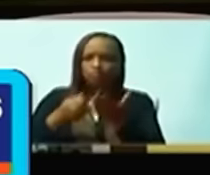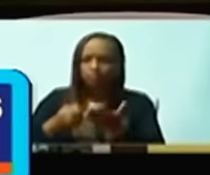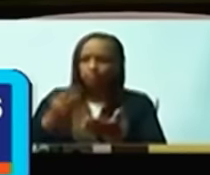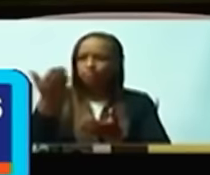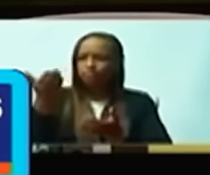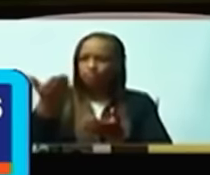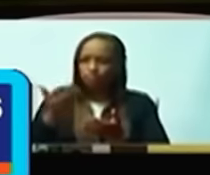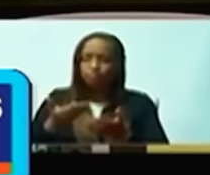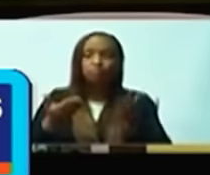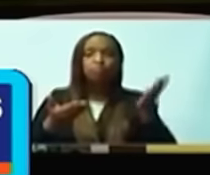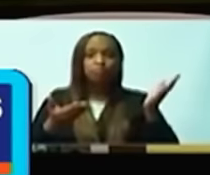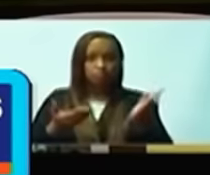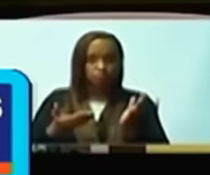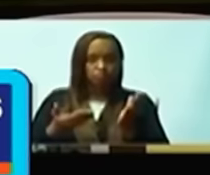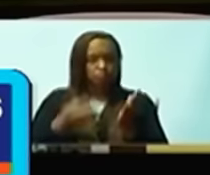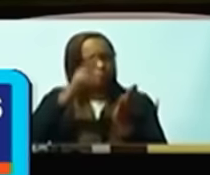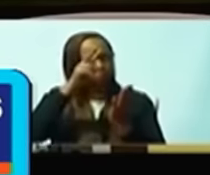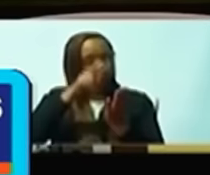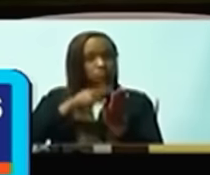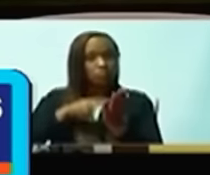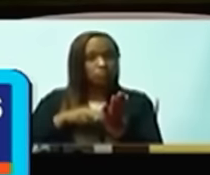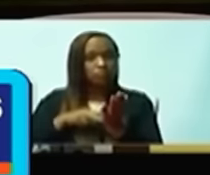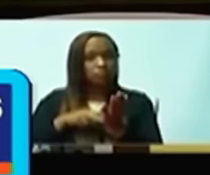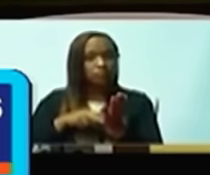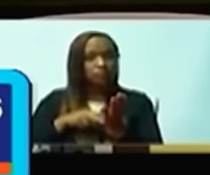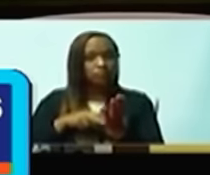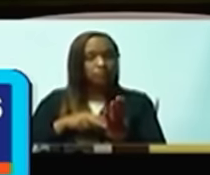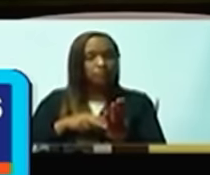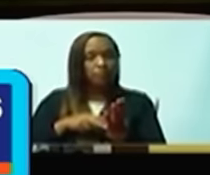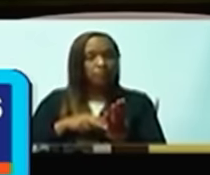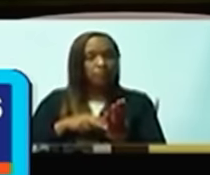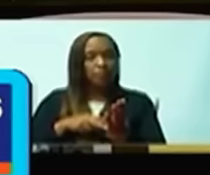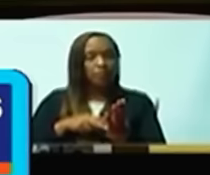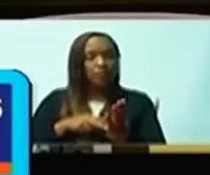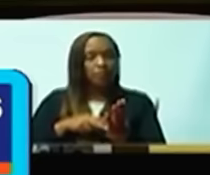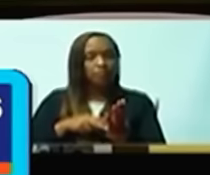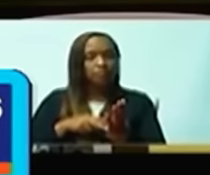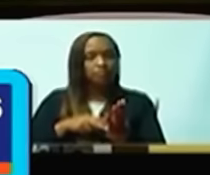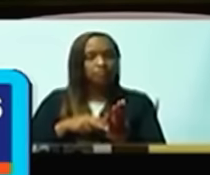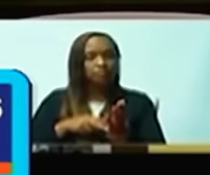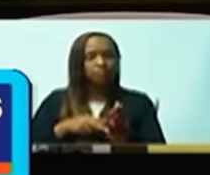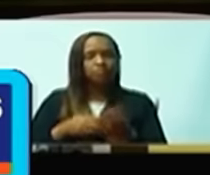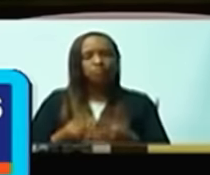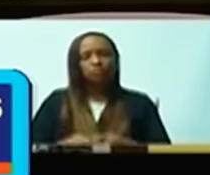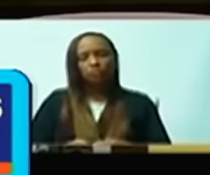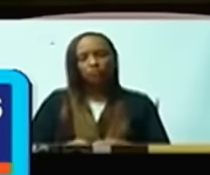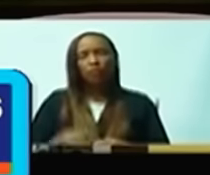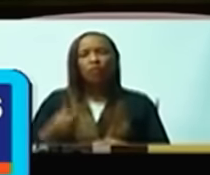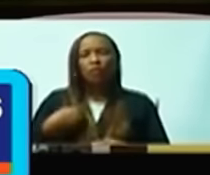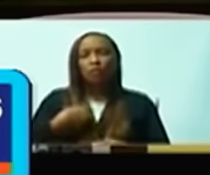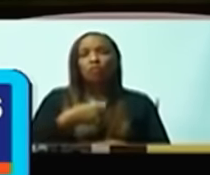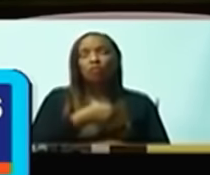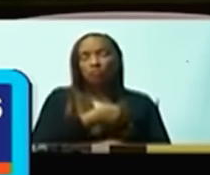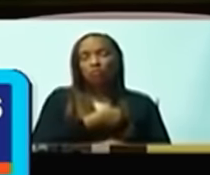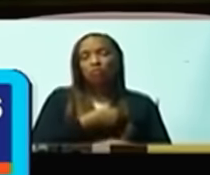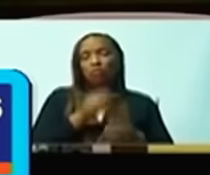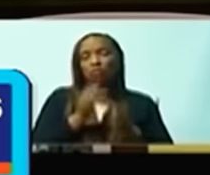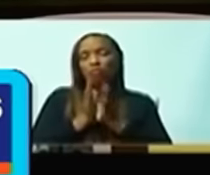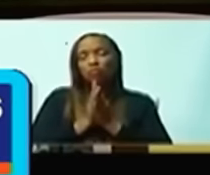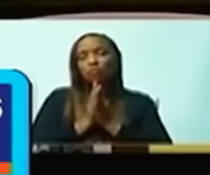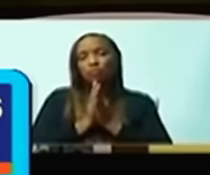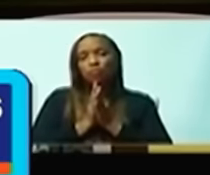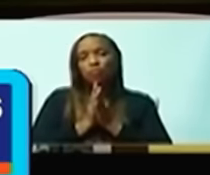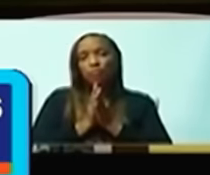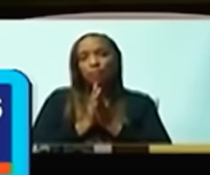presidente, que los colegas diputados votemos este informe positivo, pero antes nosotros vamos a proponer